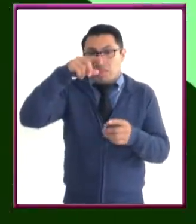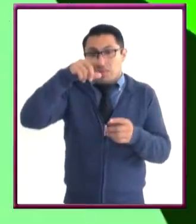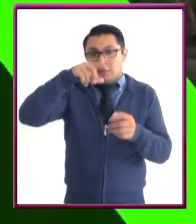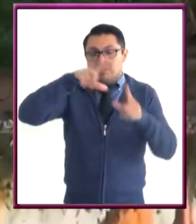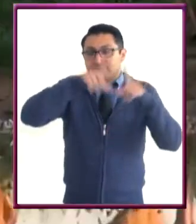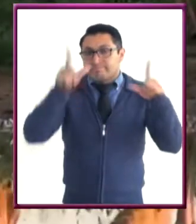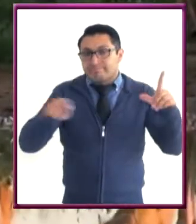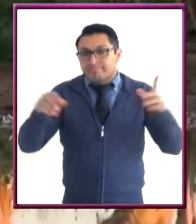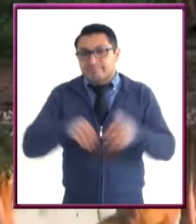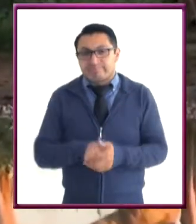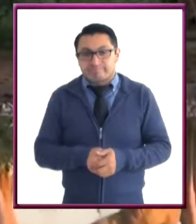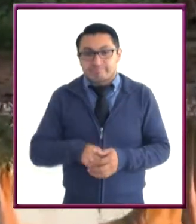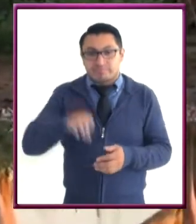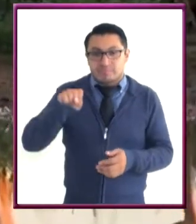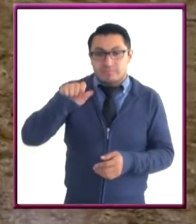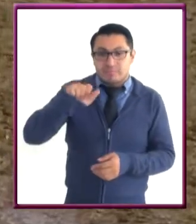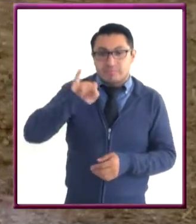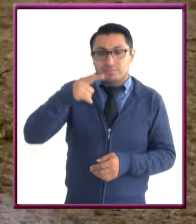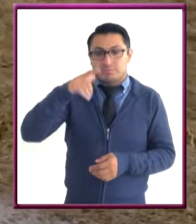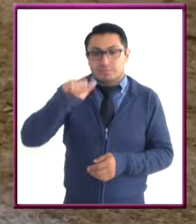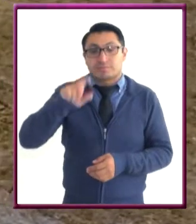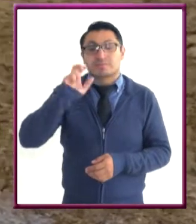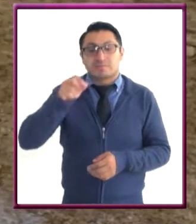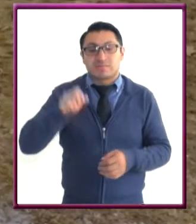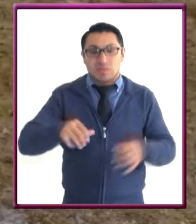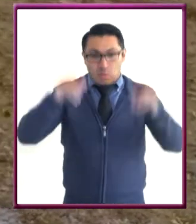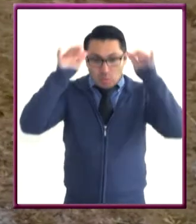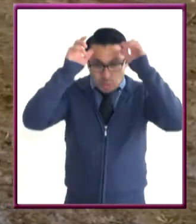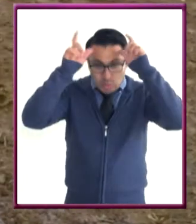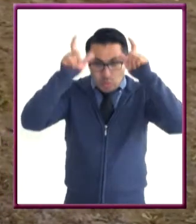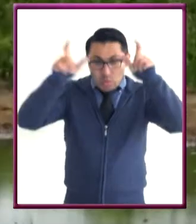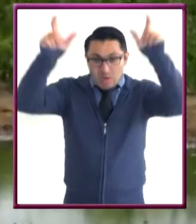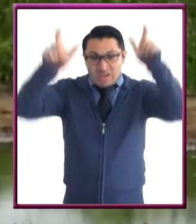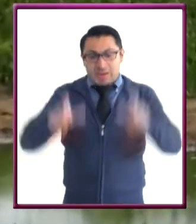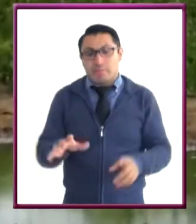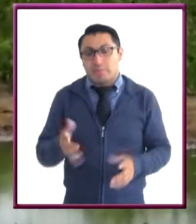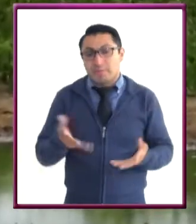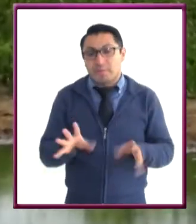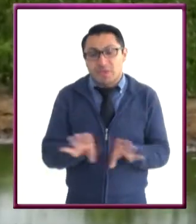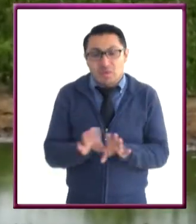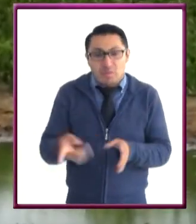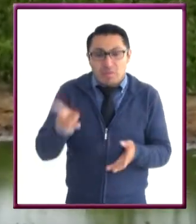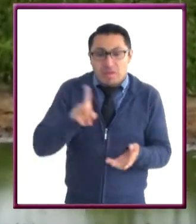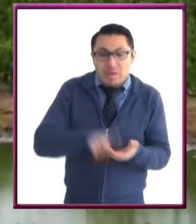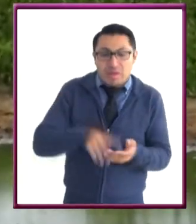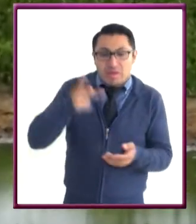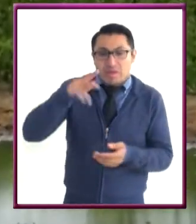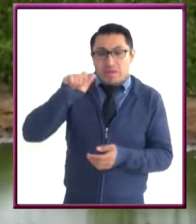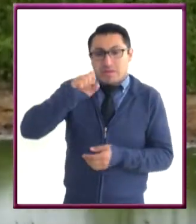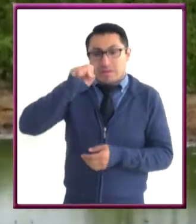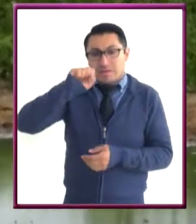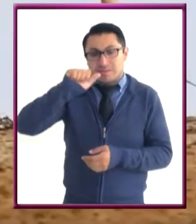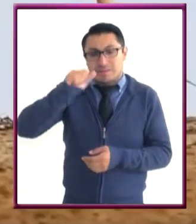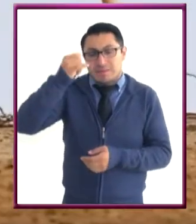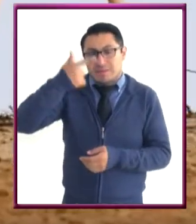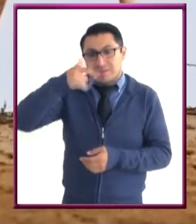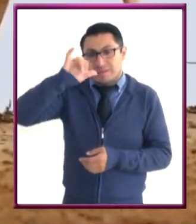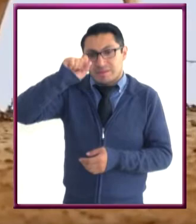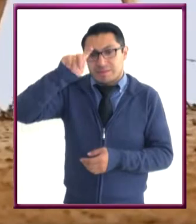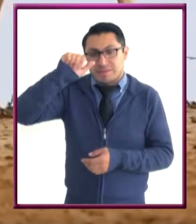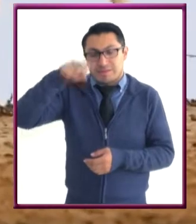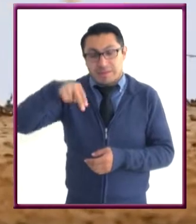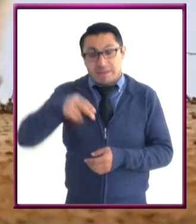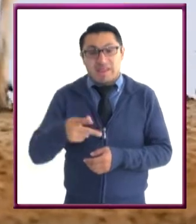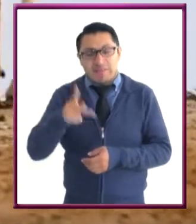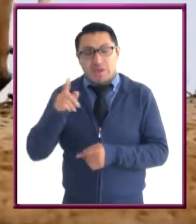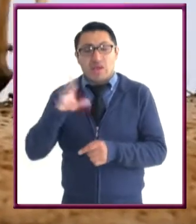México. El saiga es un antílope de tamaño mediano que habita principalmente en Kazajistán y Uzbekistán,